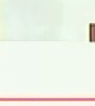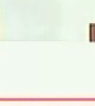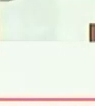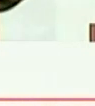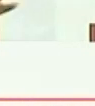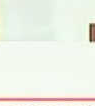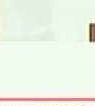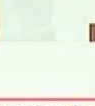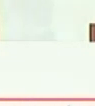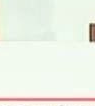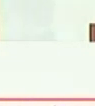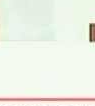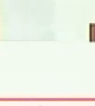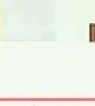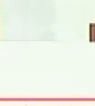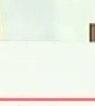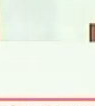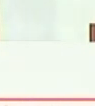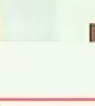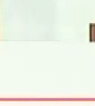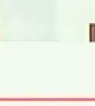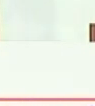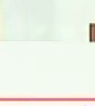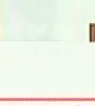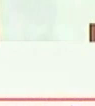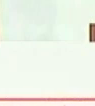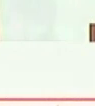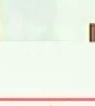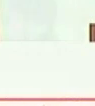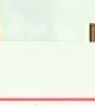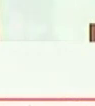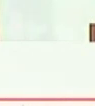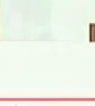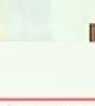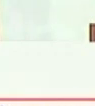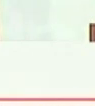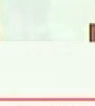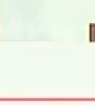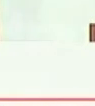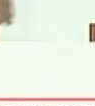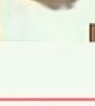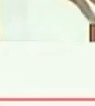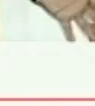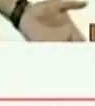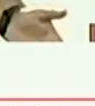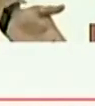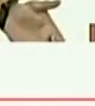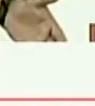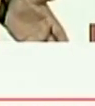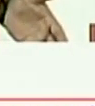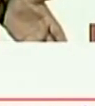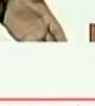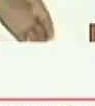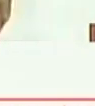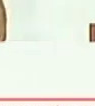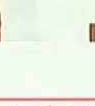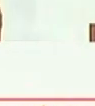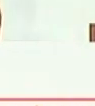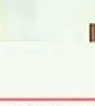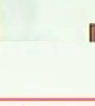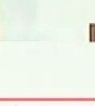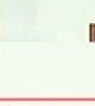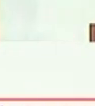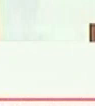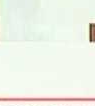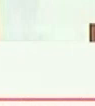Entonces la periodista casi que le dio un ataque. Diosdado está amenazando. No, yo no amenazo a nadie. Yo estoy diciendo una realidad aquí